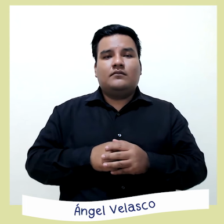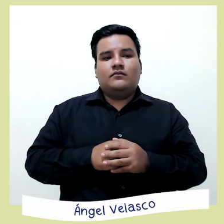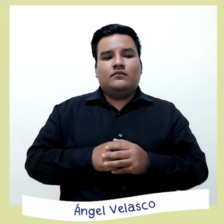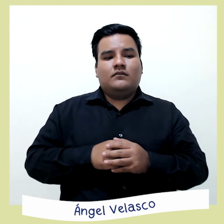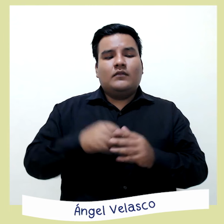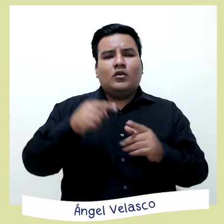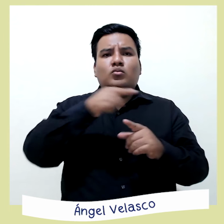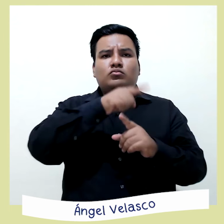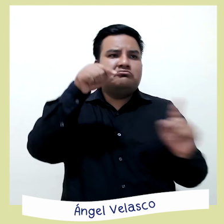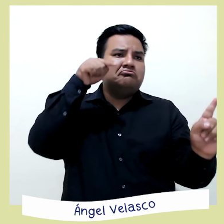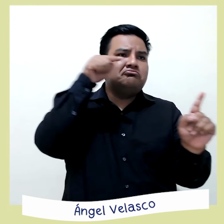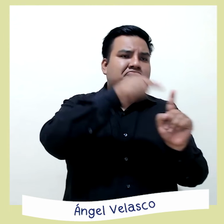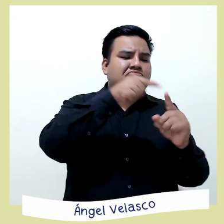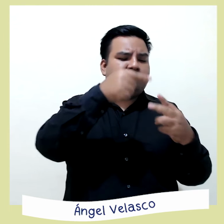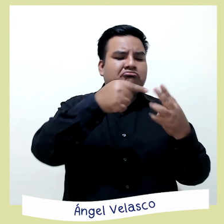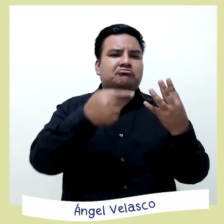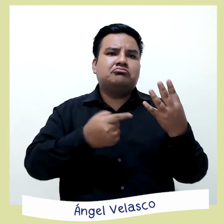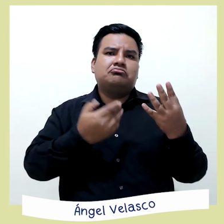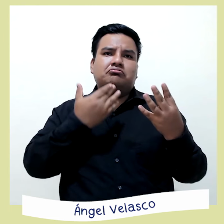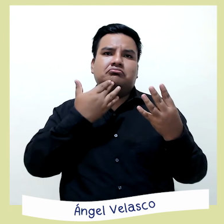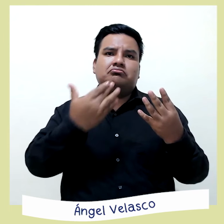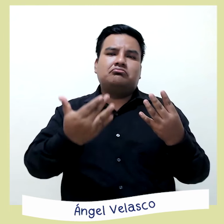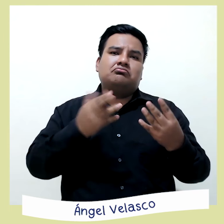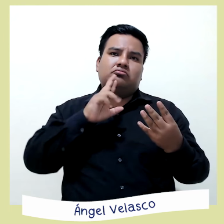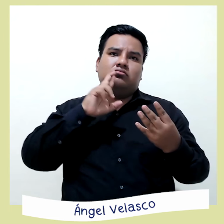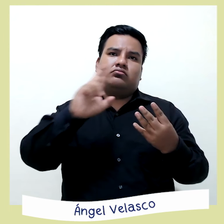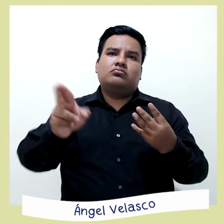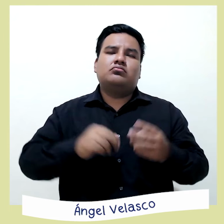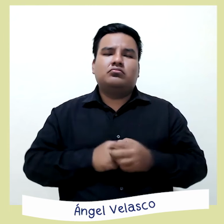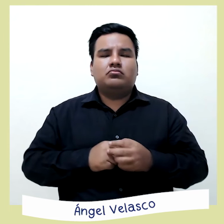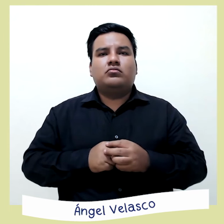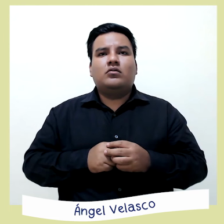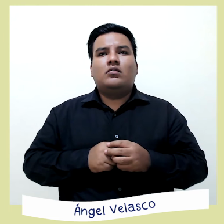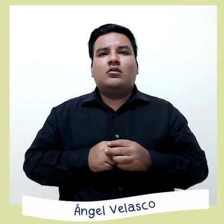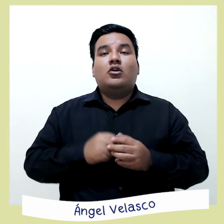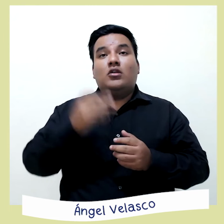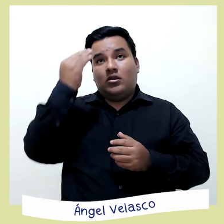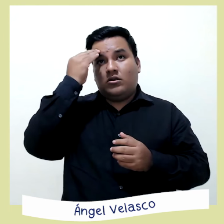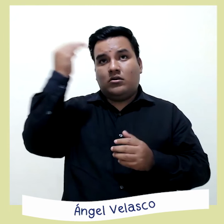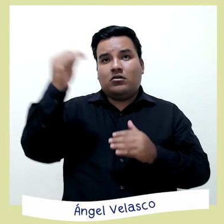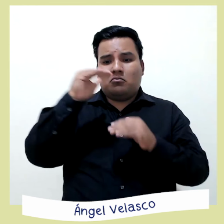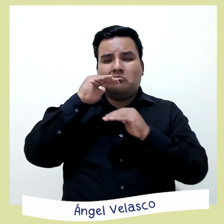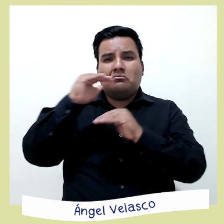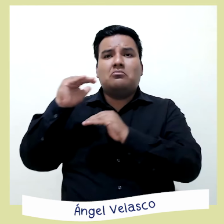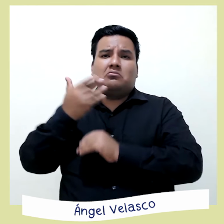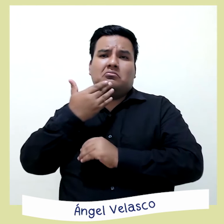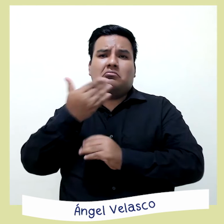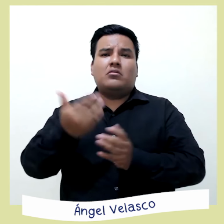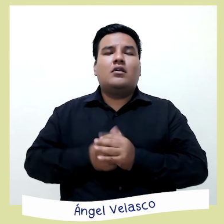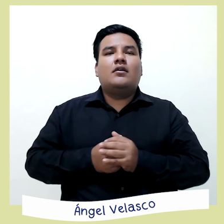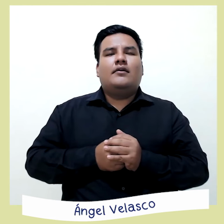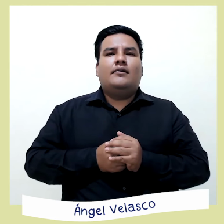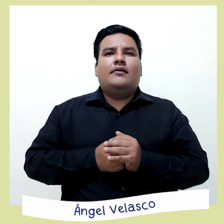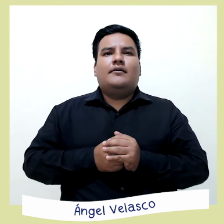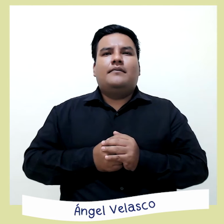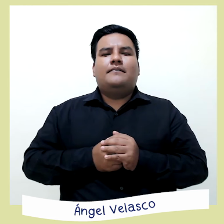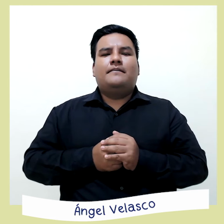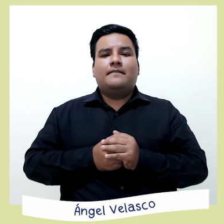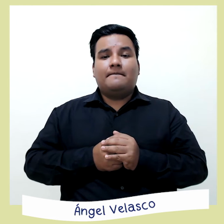temas. Gracias. Muy bien, muchas gracias, Samantha. Bueno, les agradezco también que han sido muy atinados en